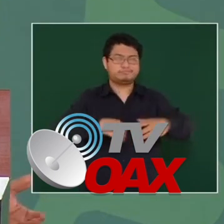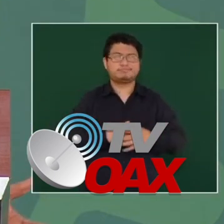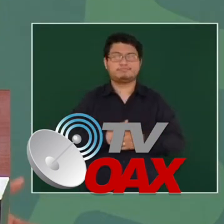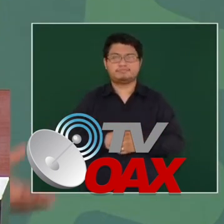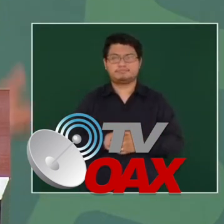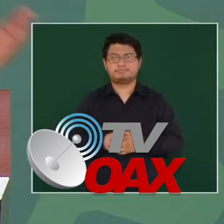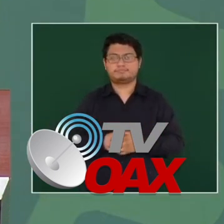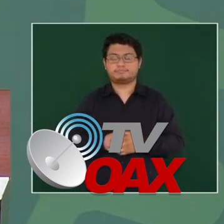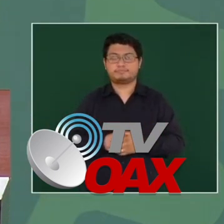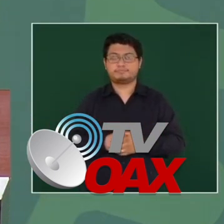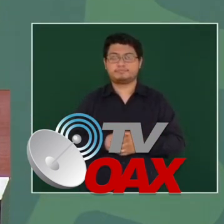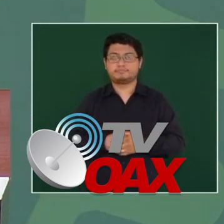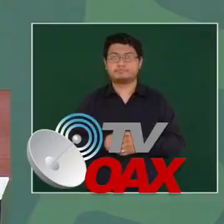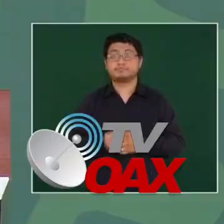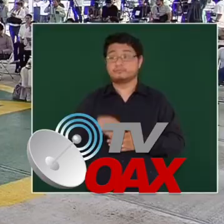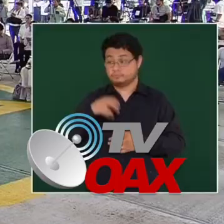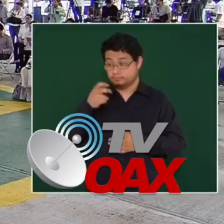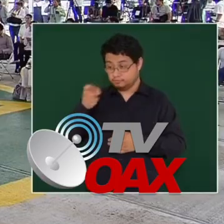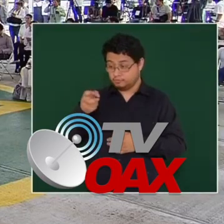Entonces, con la nueva línea,